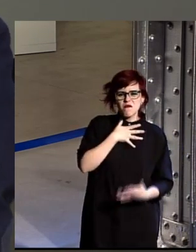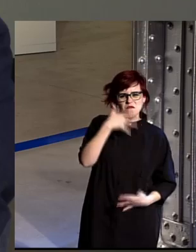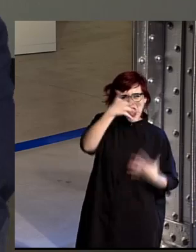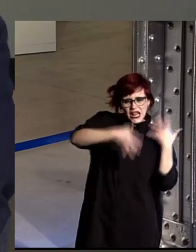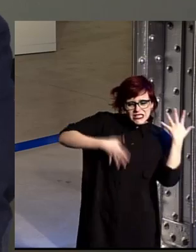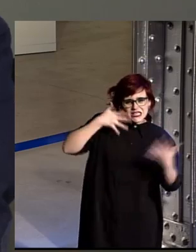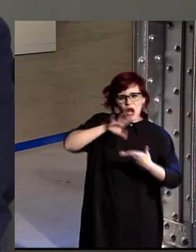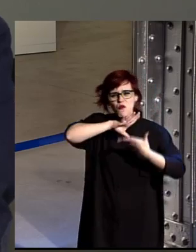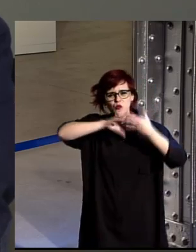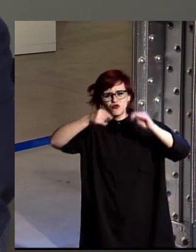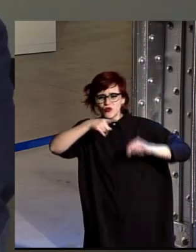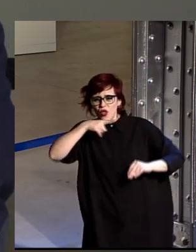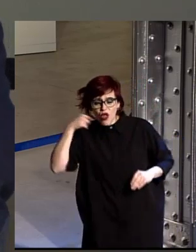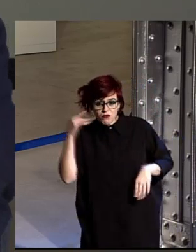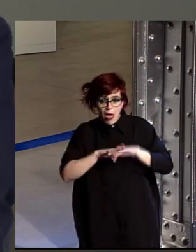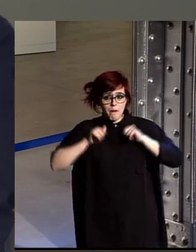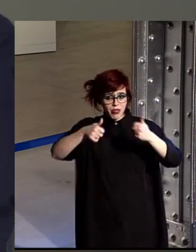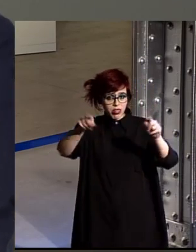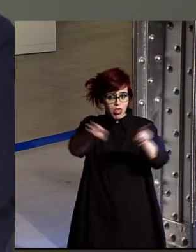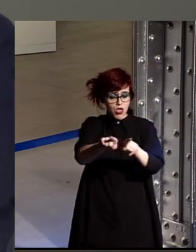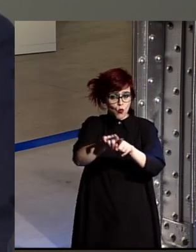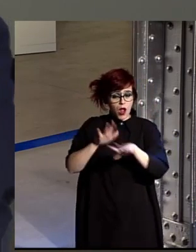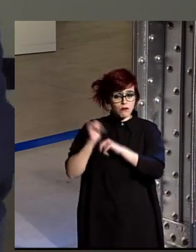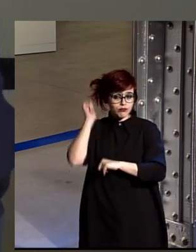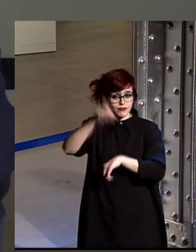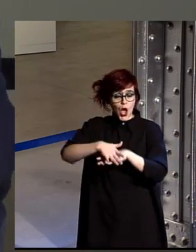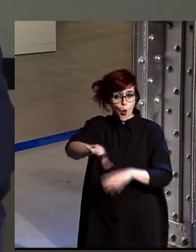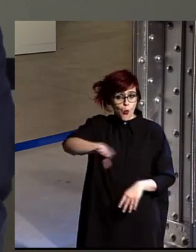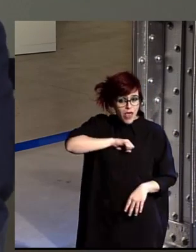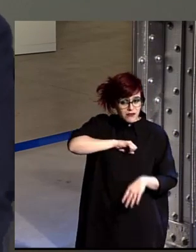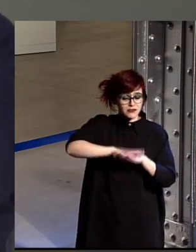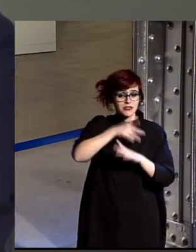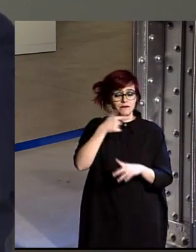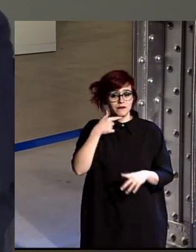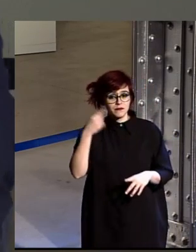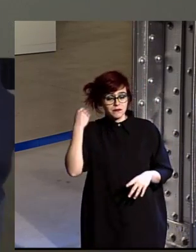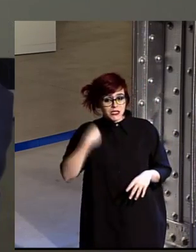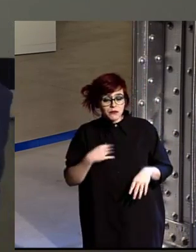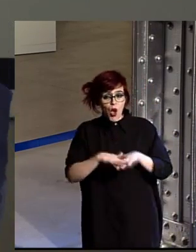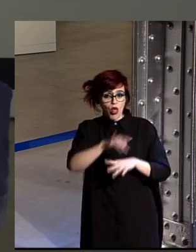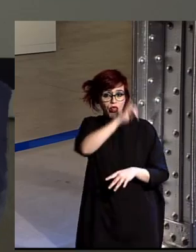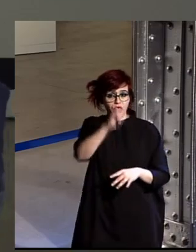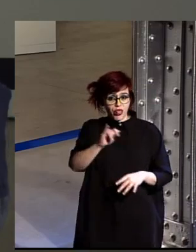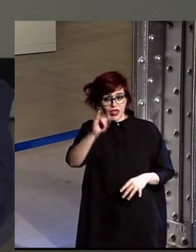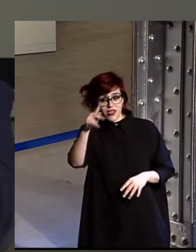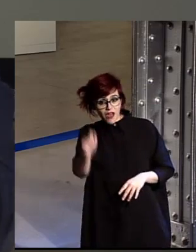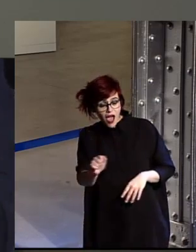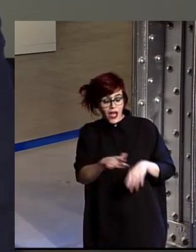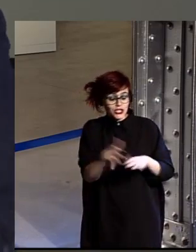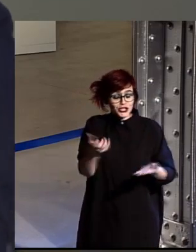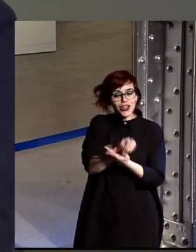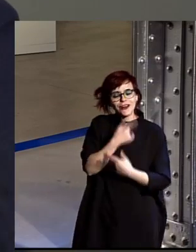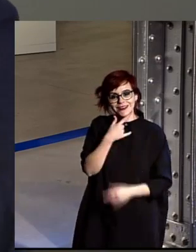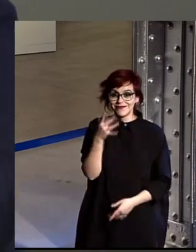dolor muscular, es decir, todos empiezan igual, desde el VIH hasta la gripe hasta el Zika, ¿no? Esto es muy tranquilizador. Esto es